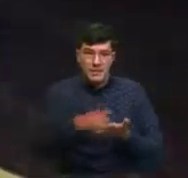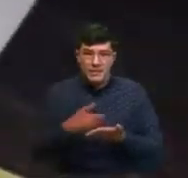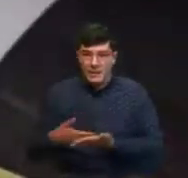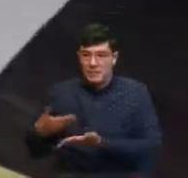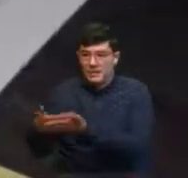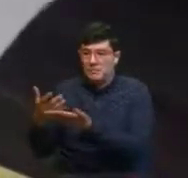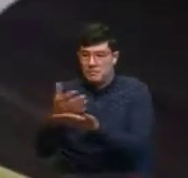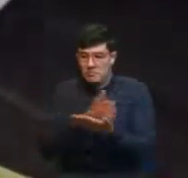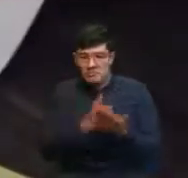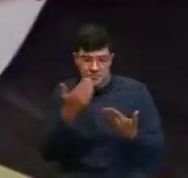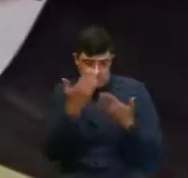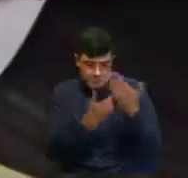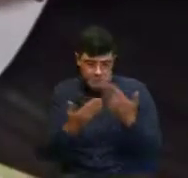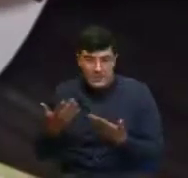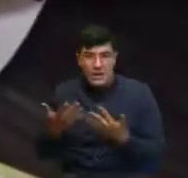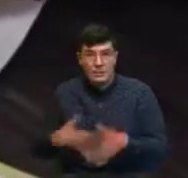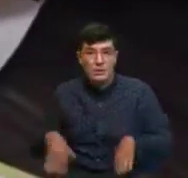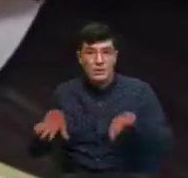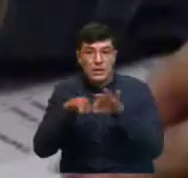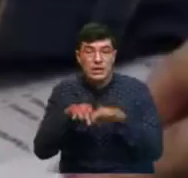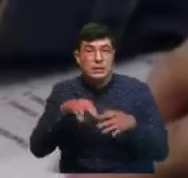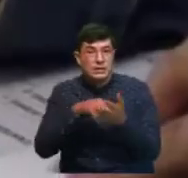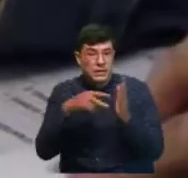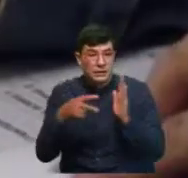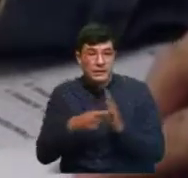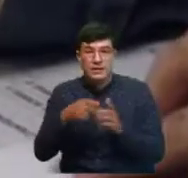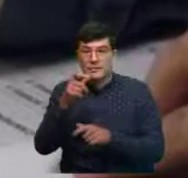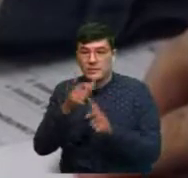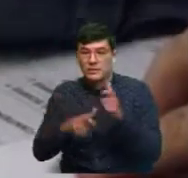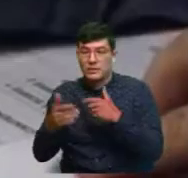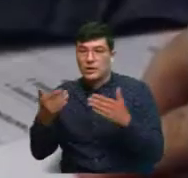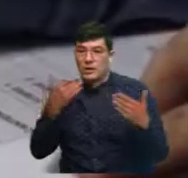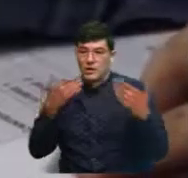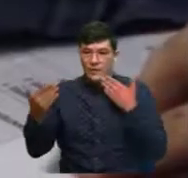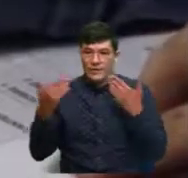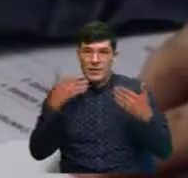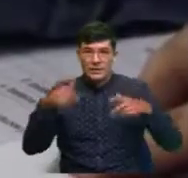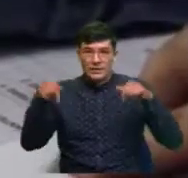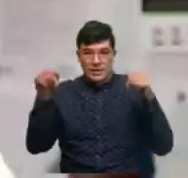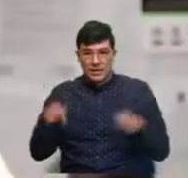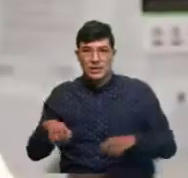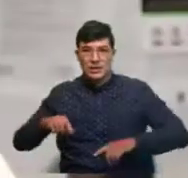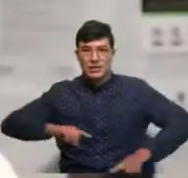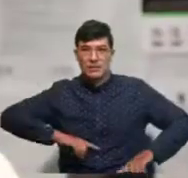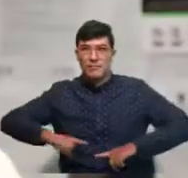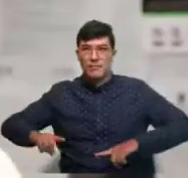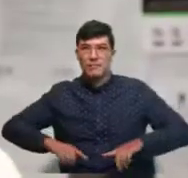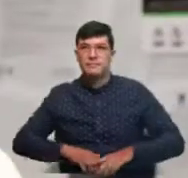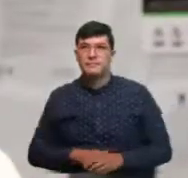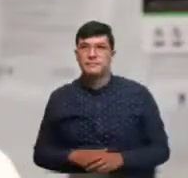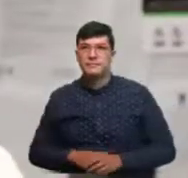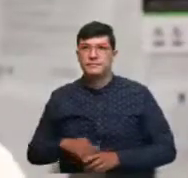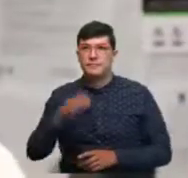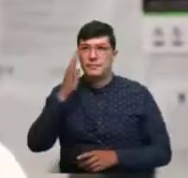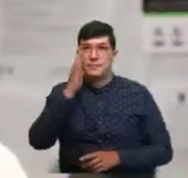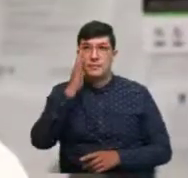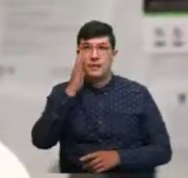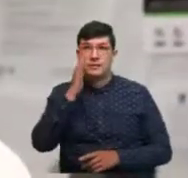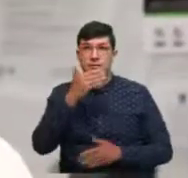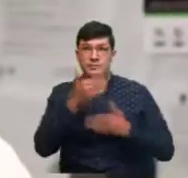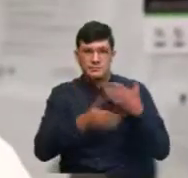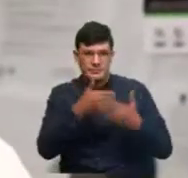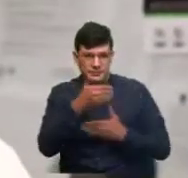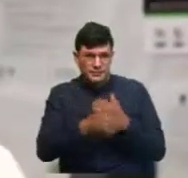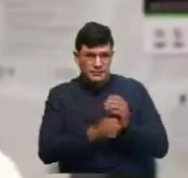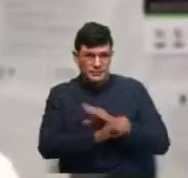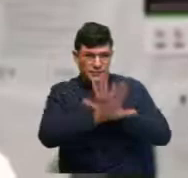lo que realmente significa que hay confianza en la administración, en el proceso, en